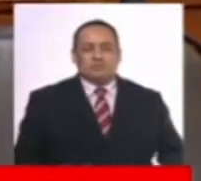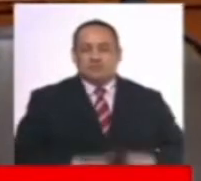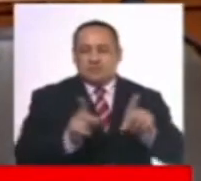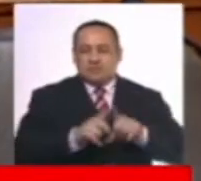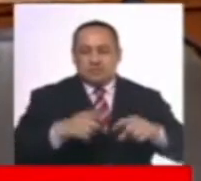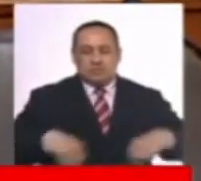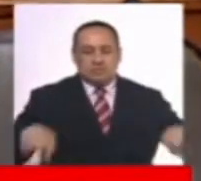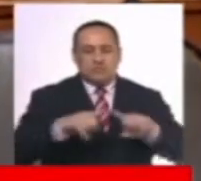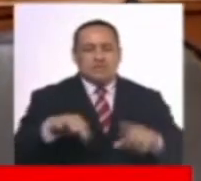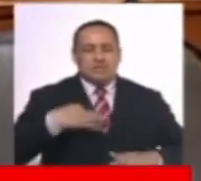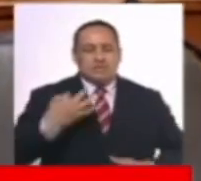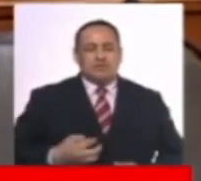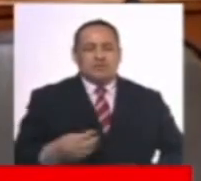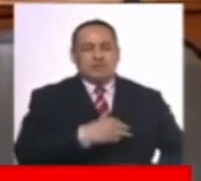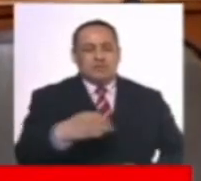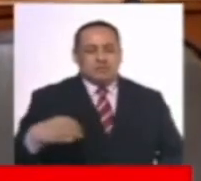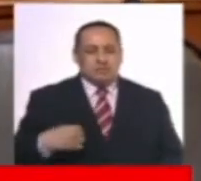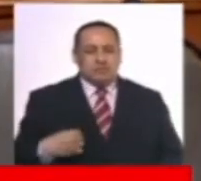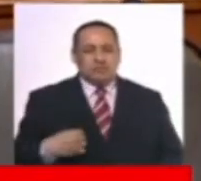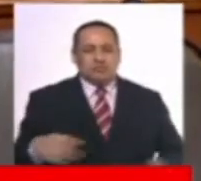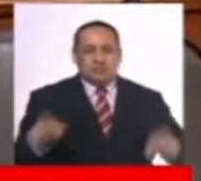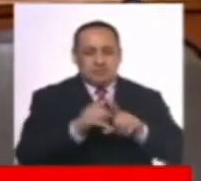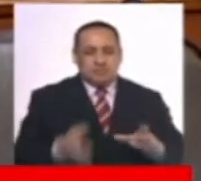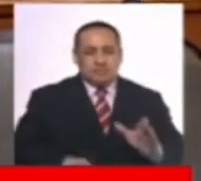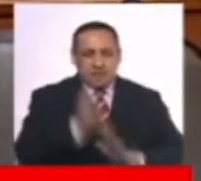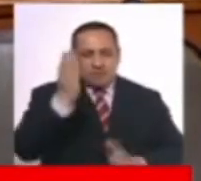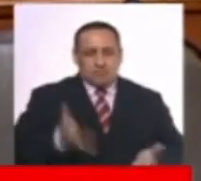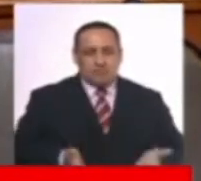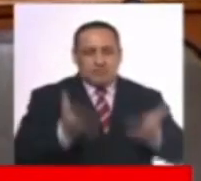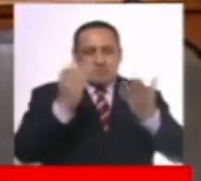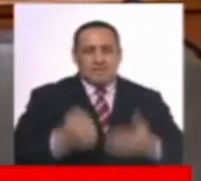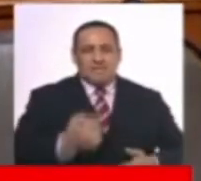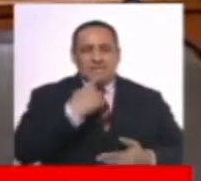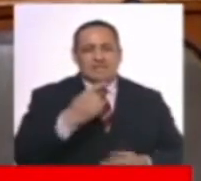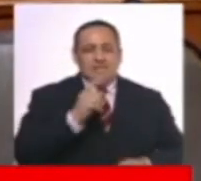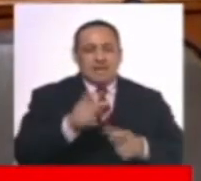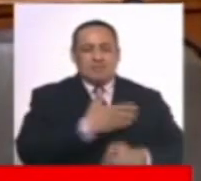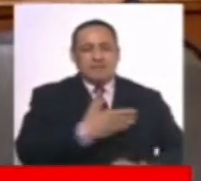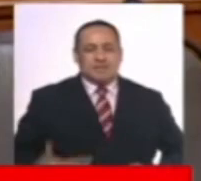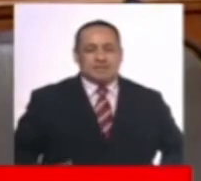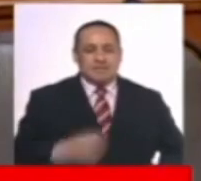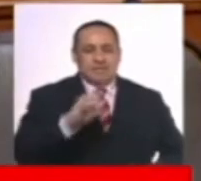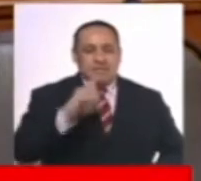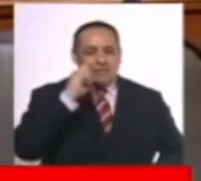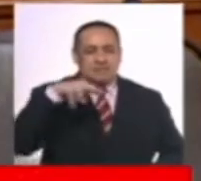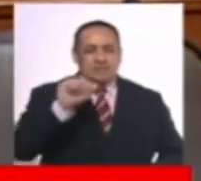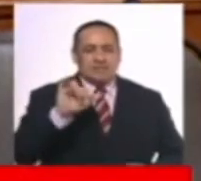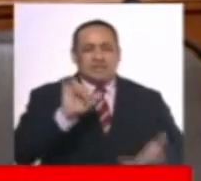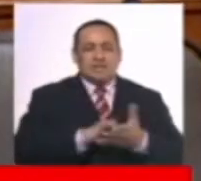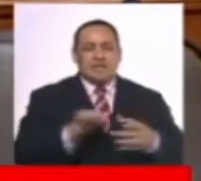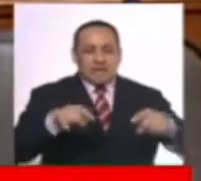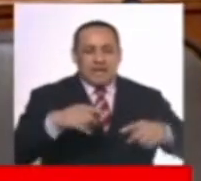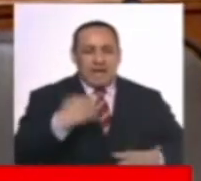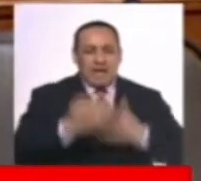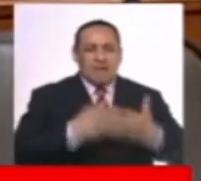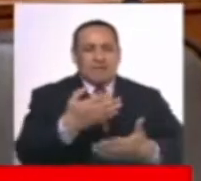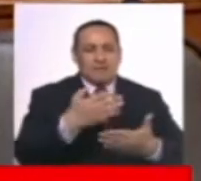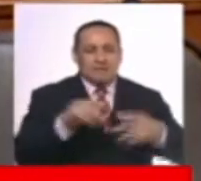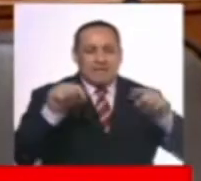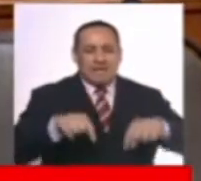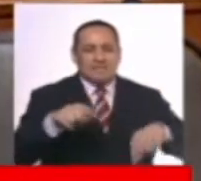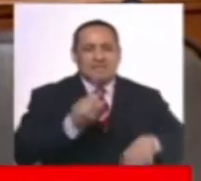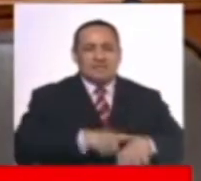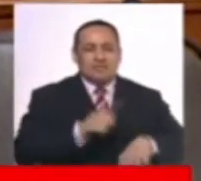a ustedes, señores ministros, vayan de una vez a decirle a la presidenta Dina Boluarte que actúe en